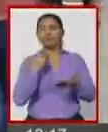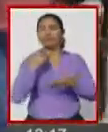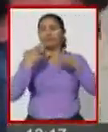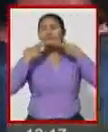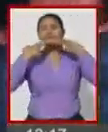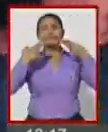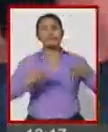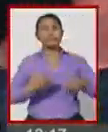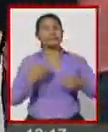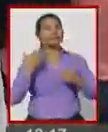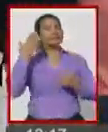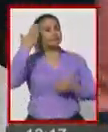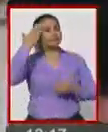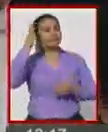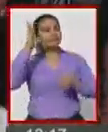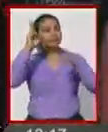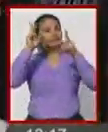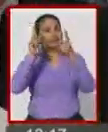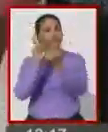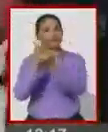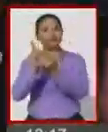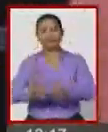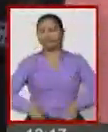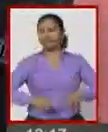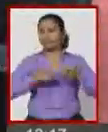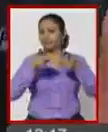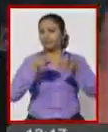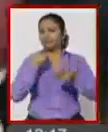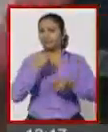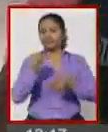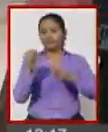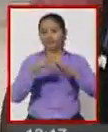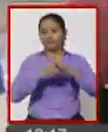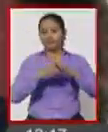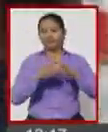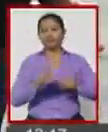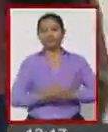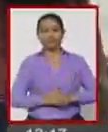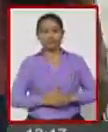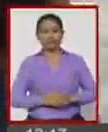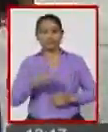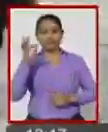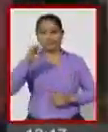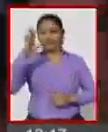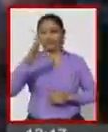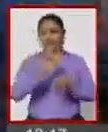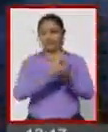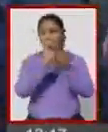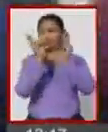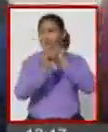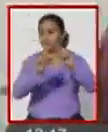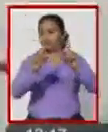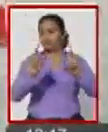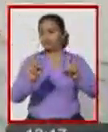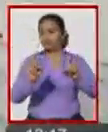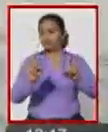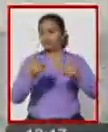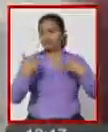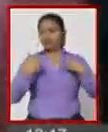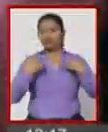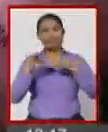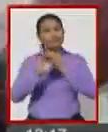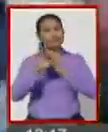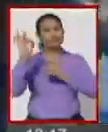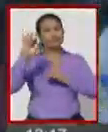alegó ser inocente y negó conocer a las víctimas que lo denuncian de ser un violador en serie. ¿Pastor está arrepentido? Yo no soy